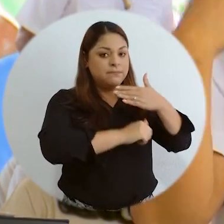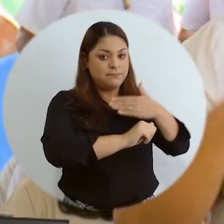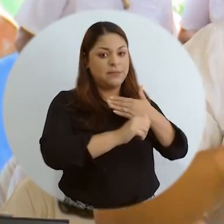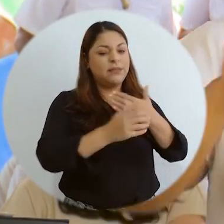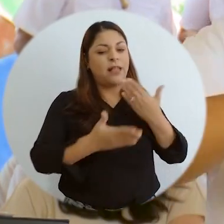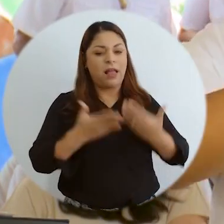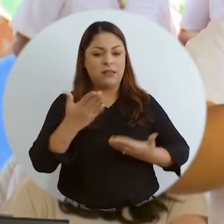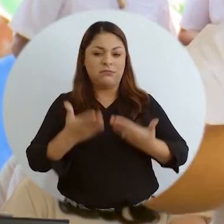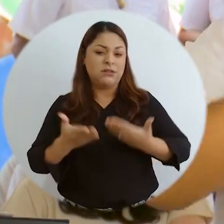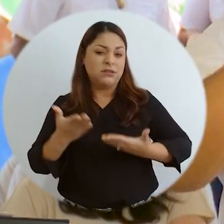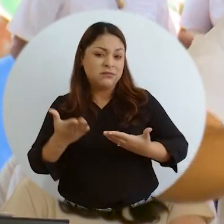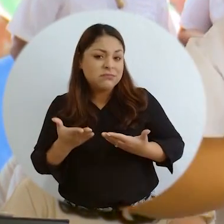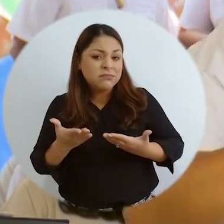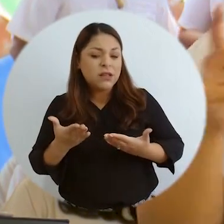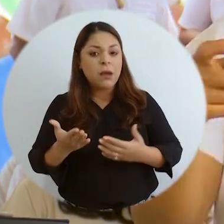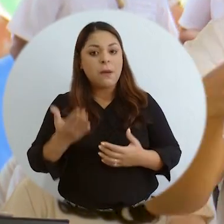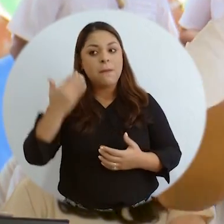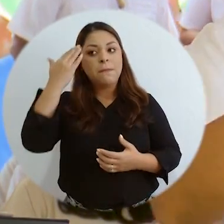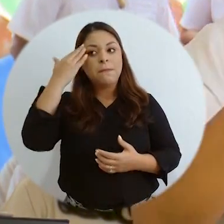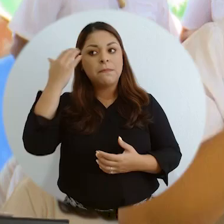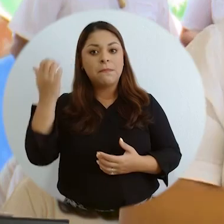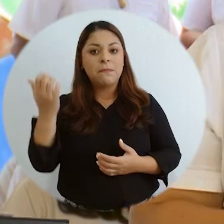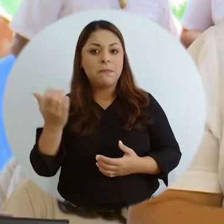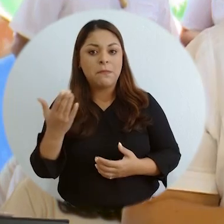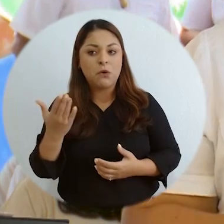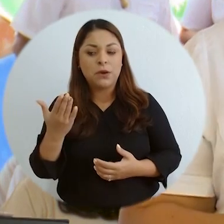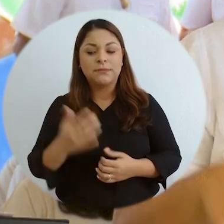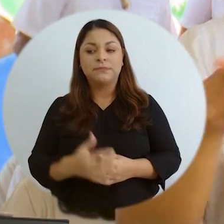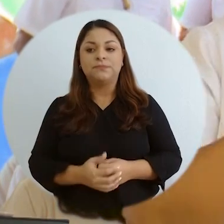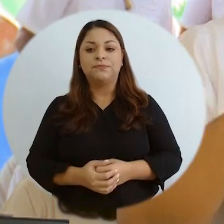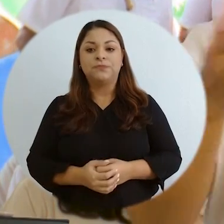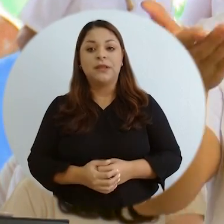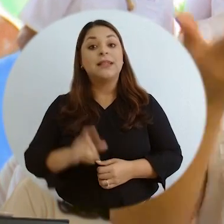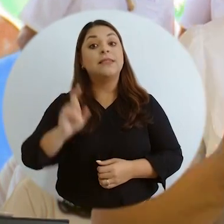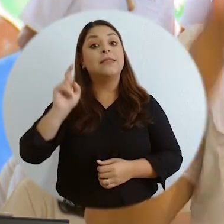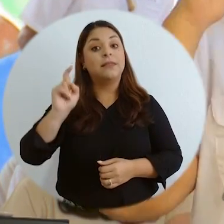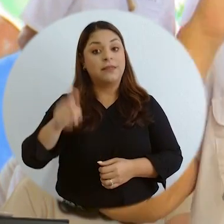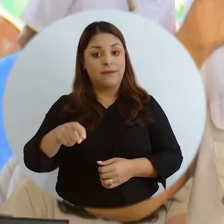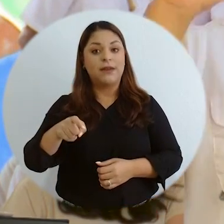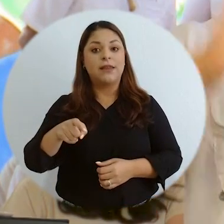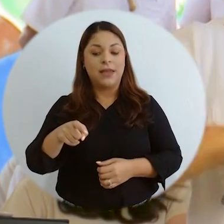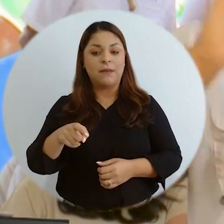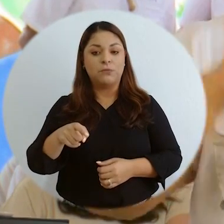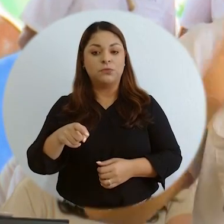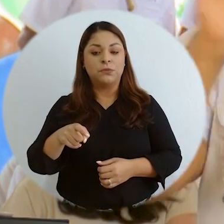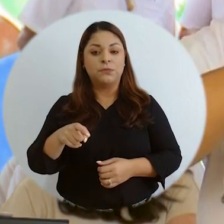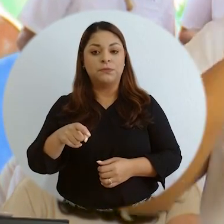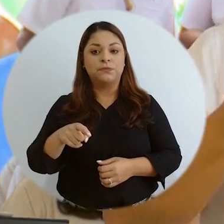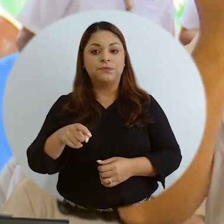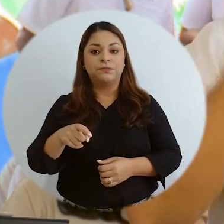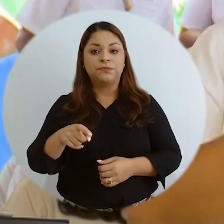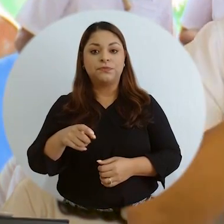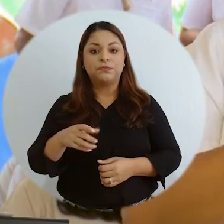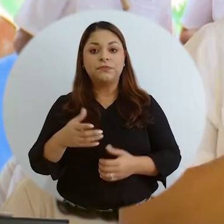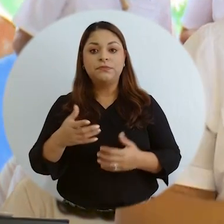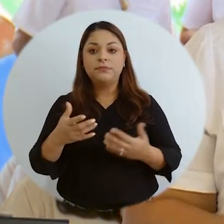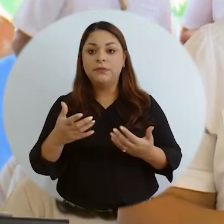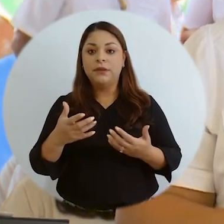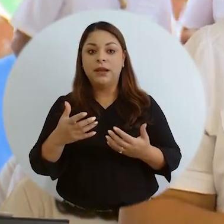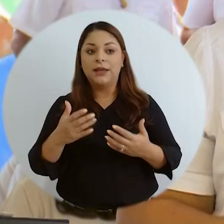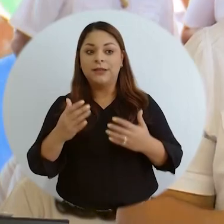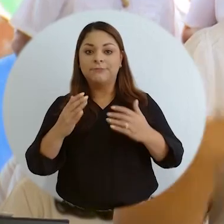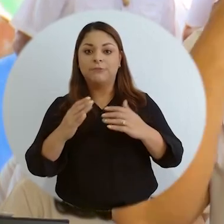haciendo caso omiso de lo que pasa en un Estado de democracia, que hay otros poderes en donde se tiene que balancear y donde